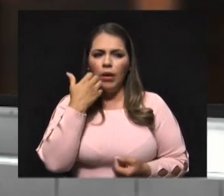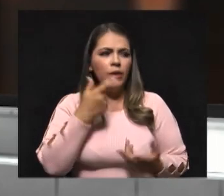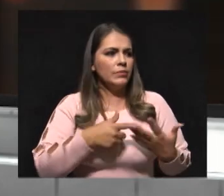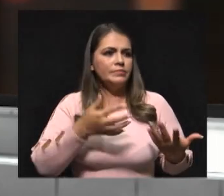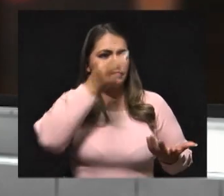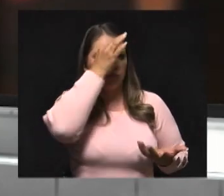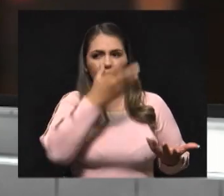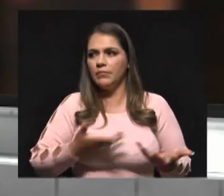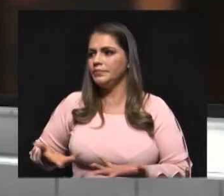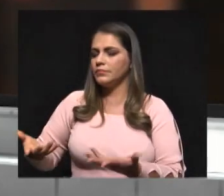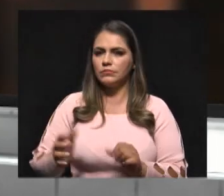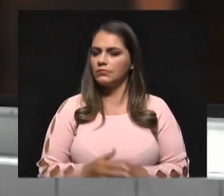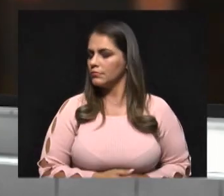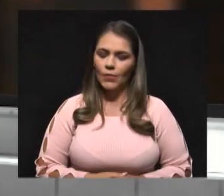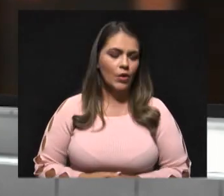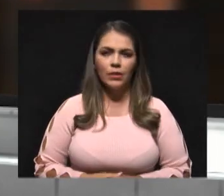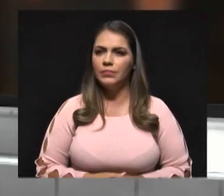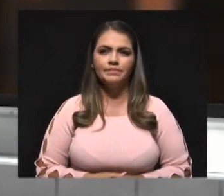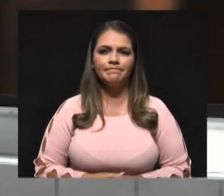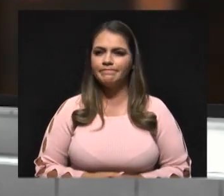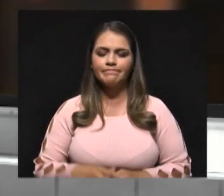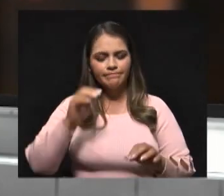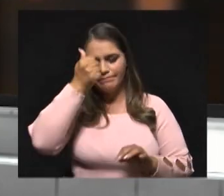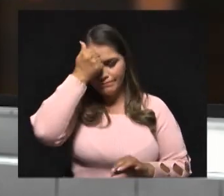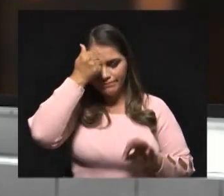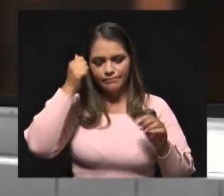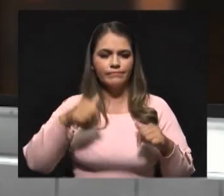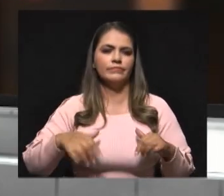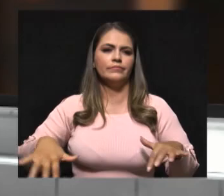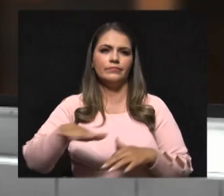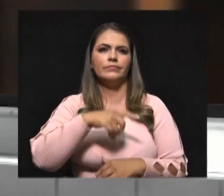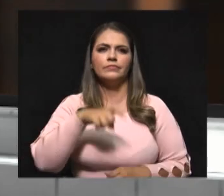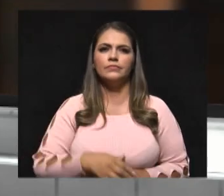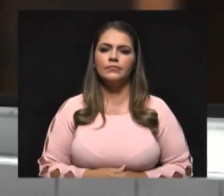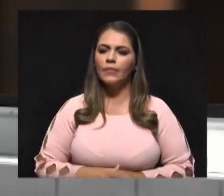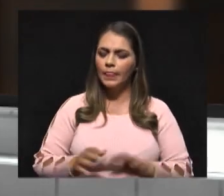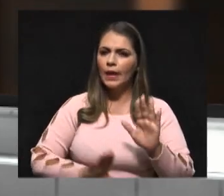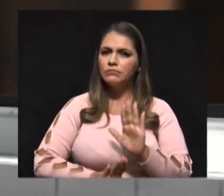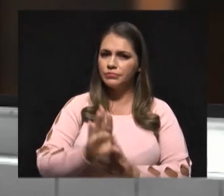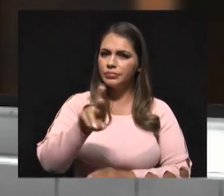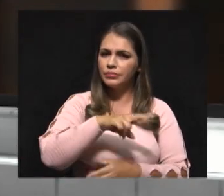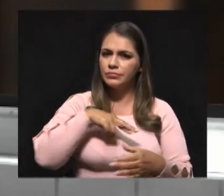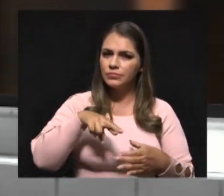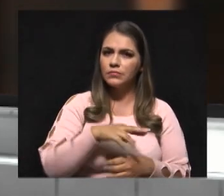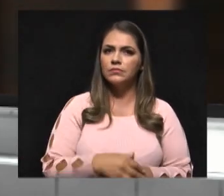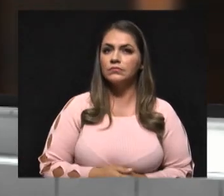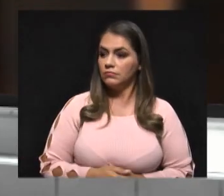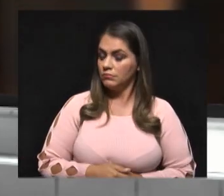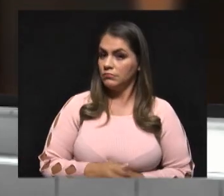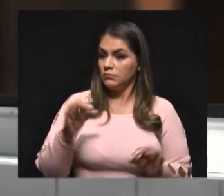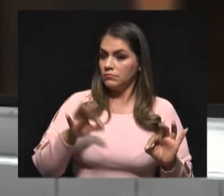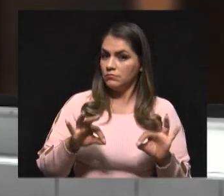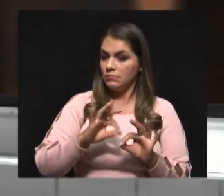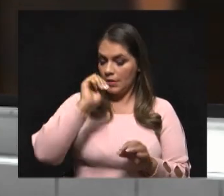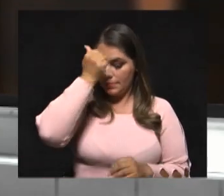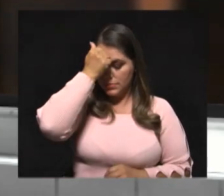cómo salir de la ciudad ese tipo de cosas son fundamentales no solo para el desarrollo región y ahí tocas un punto fundamental con el que